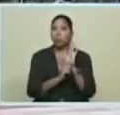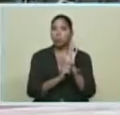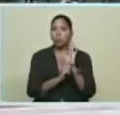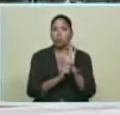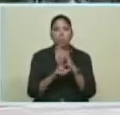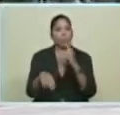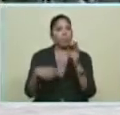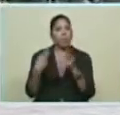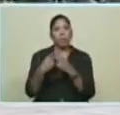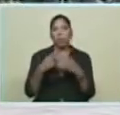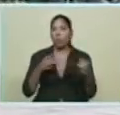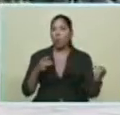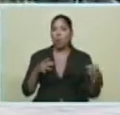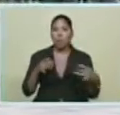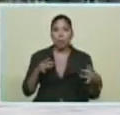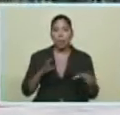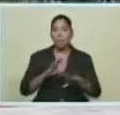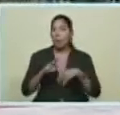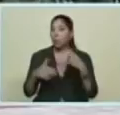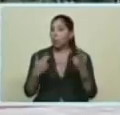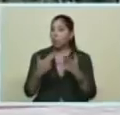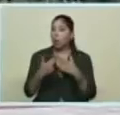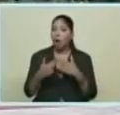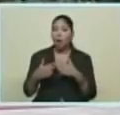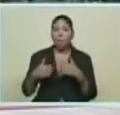No más guarimba, no más violencia.